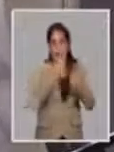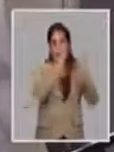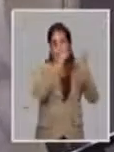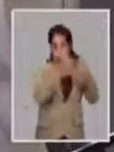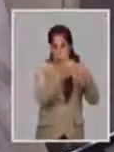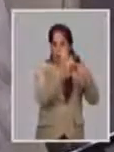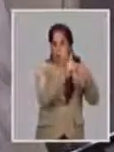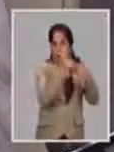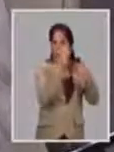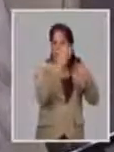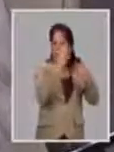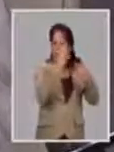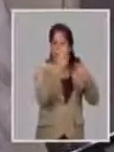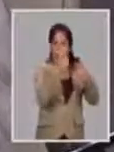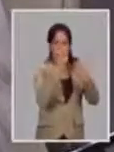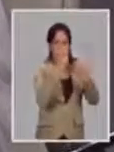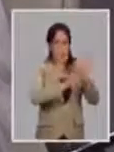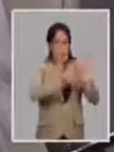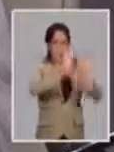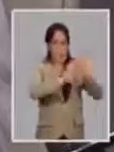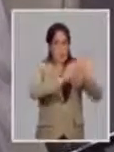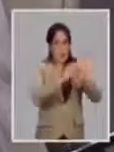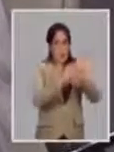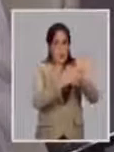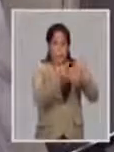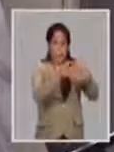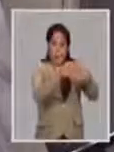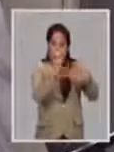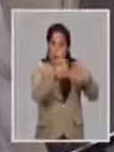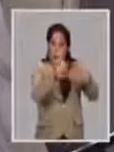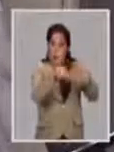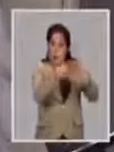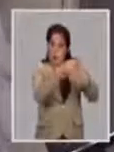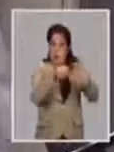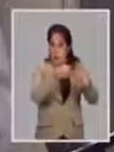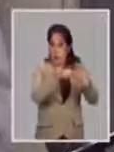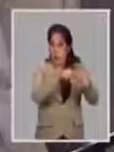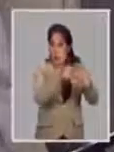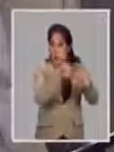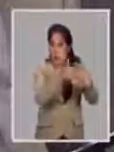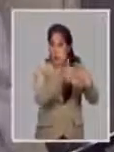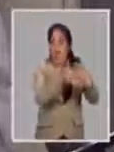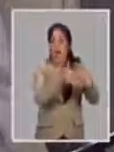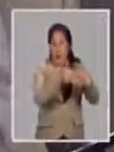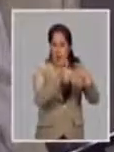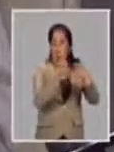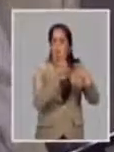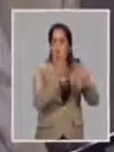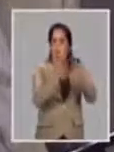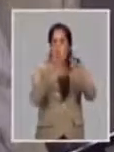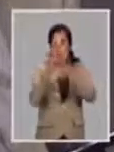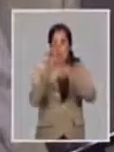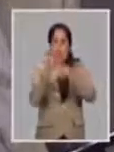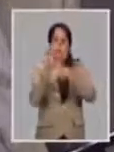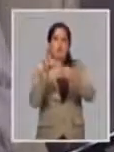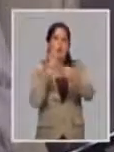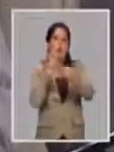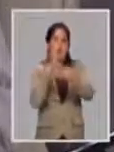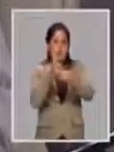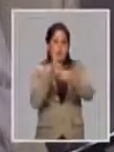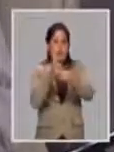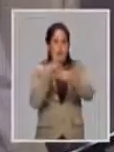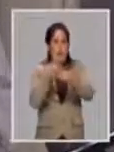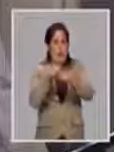un parcial con buenos resultados de inmunogenicidad, con una muestra representativa de la muestra del fase 2, se puede aspirar a que la entidad